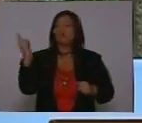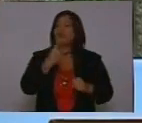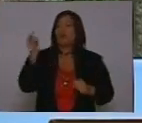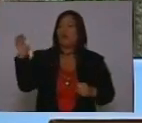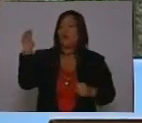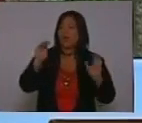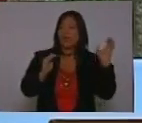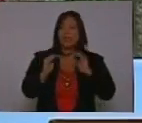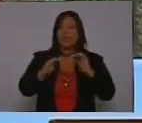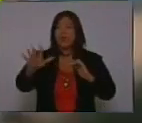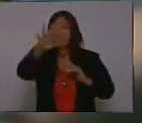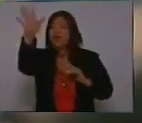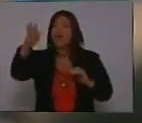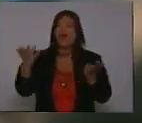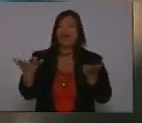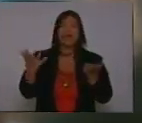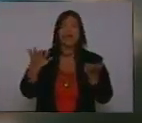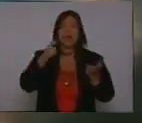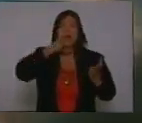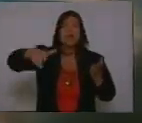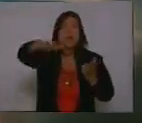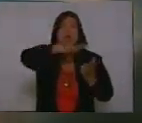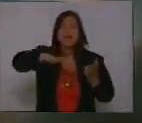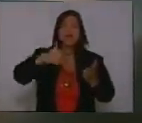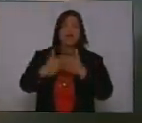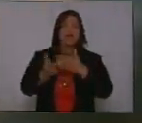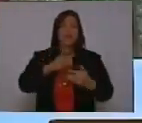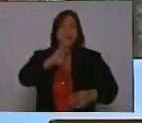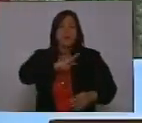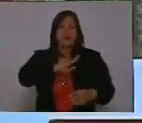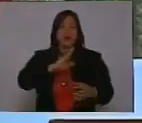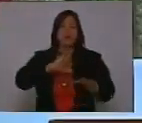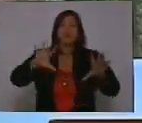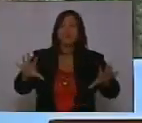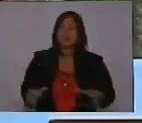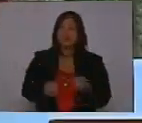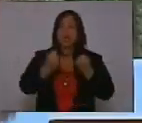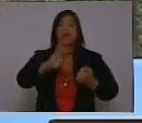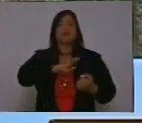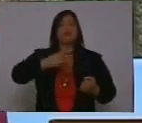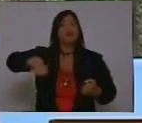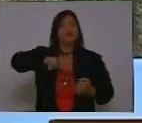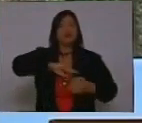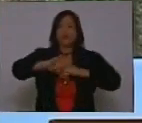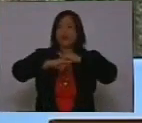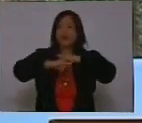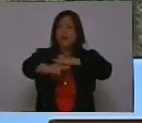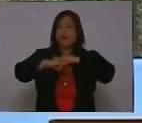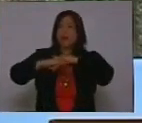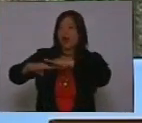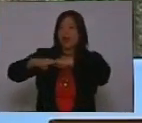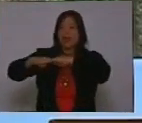venimos de los barrios, de los pueblos, salvamos a nuestros iguales.